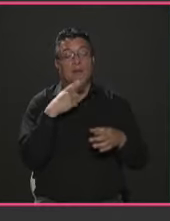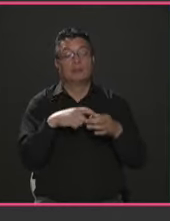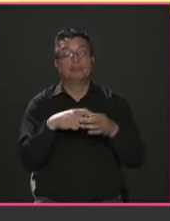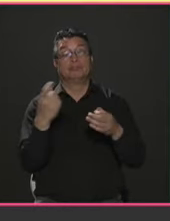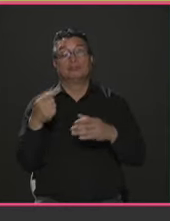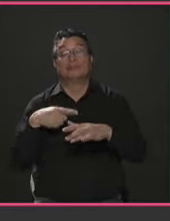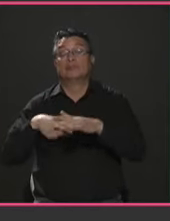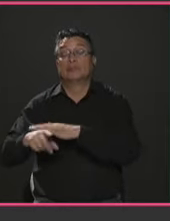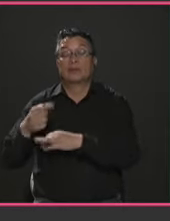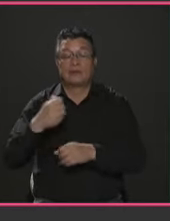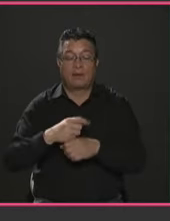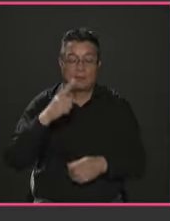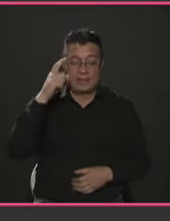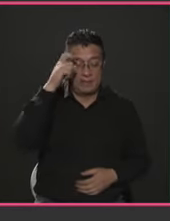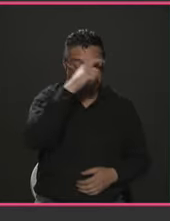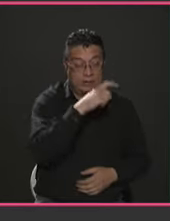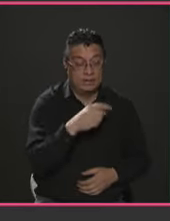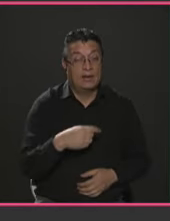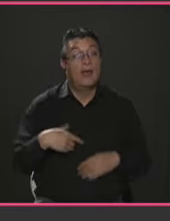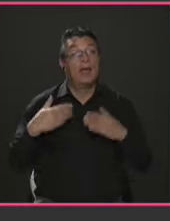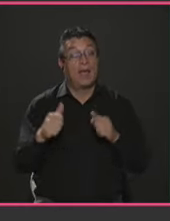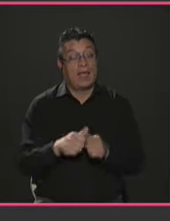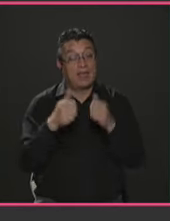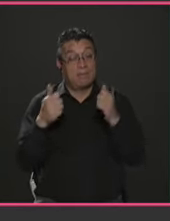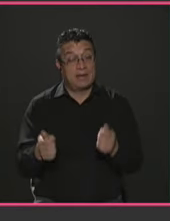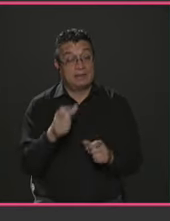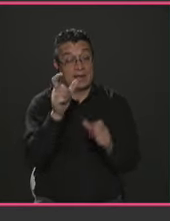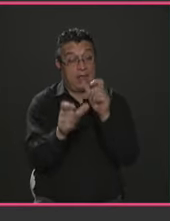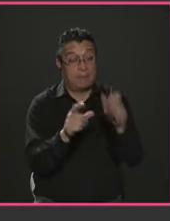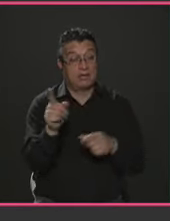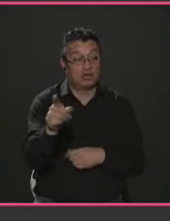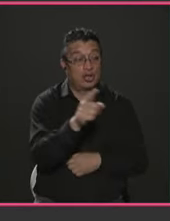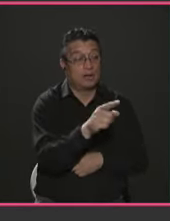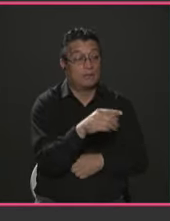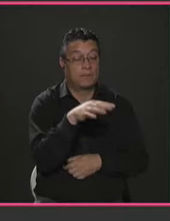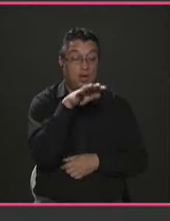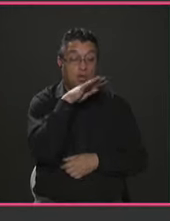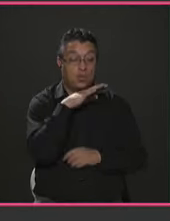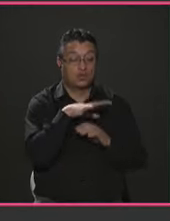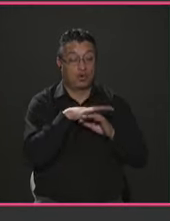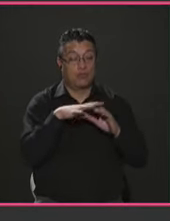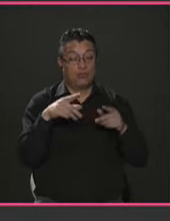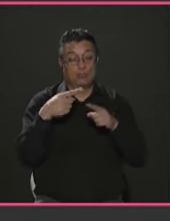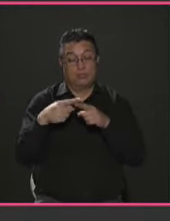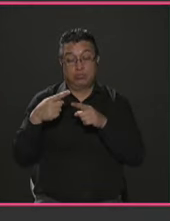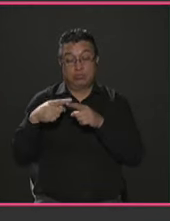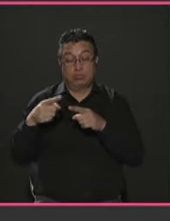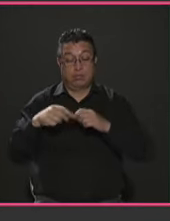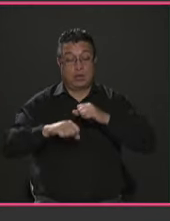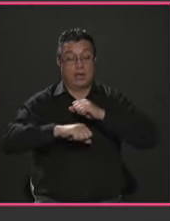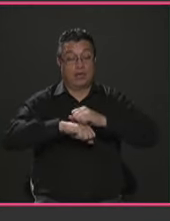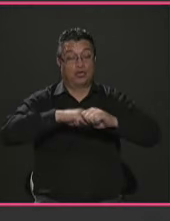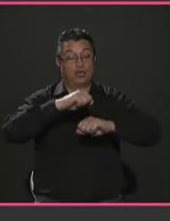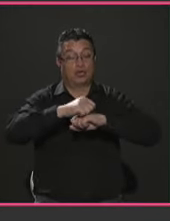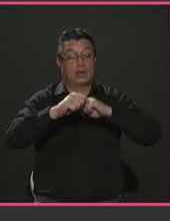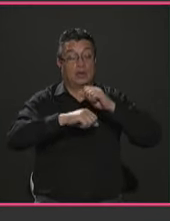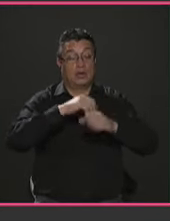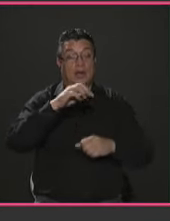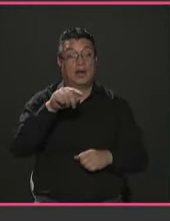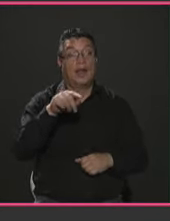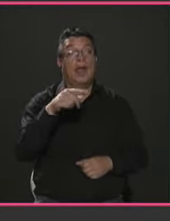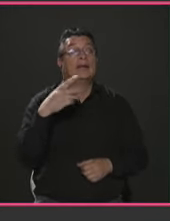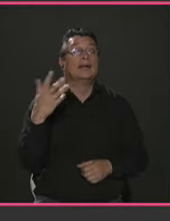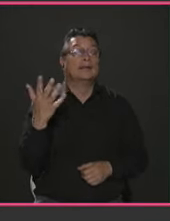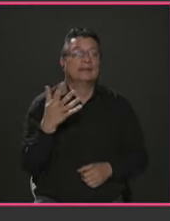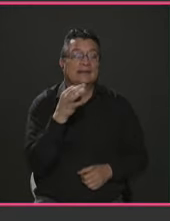de trabajo sí Pero además eso con las personas Pero además tenemos una altísima heterogeneidad estructural productiva sí